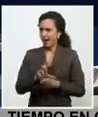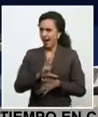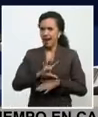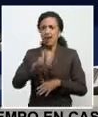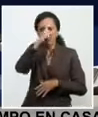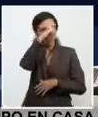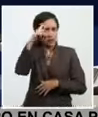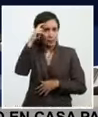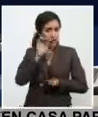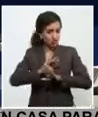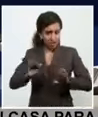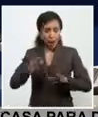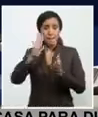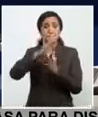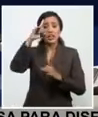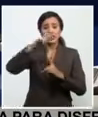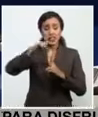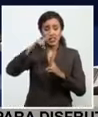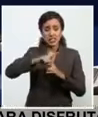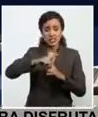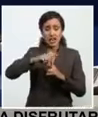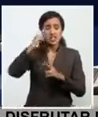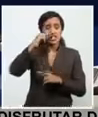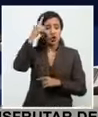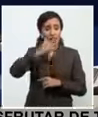Espíritu, Matanzas y Ciego de Ávila.